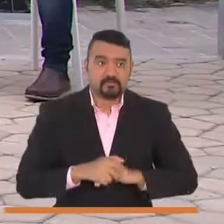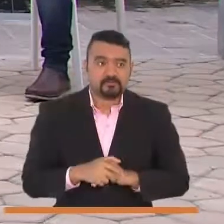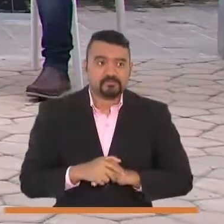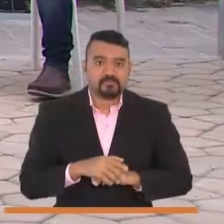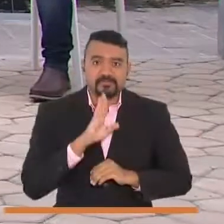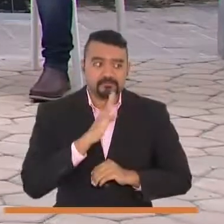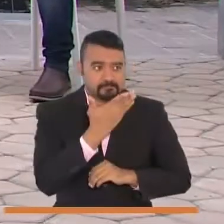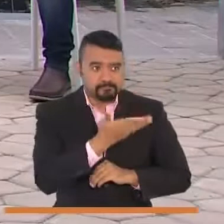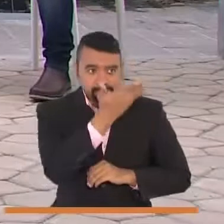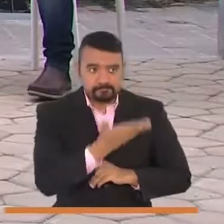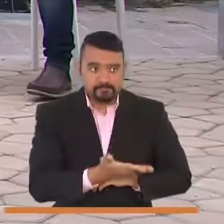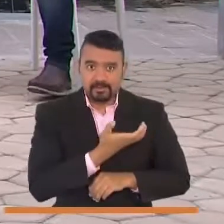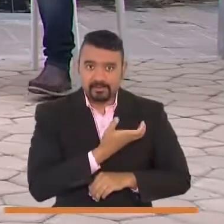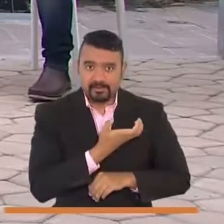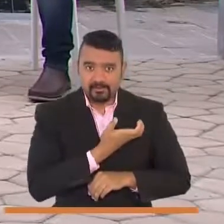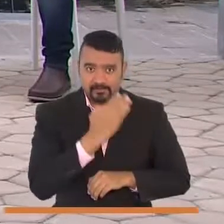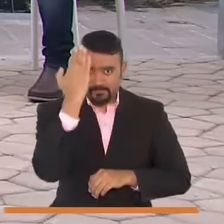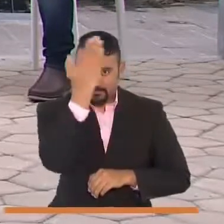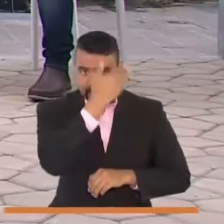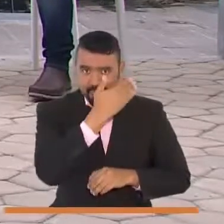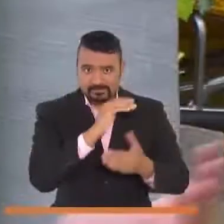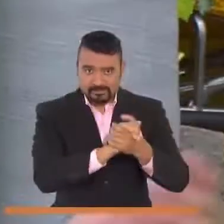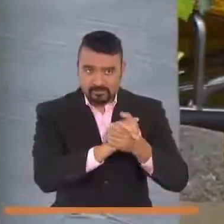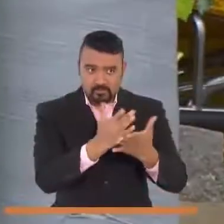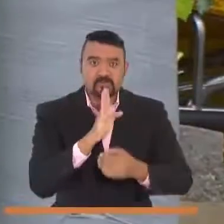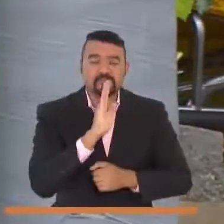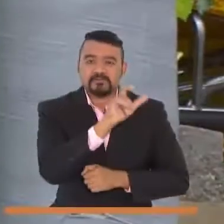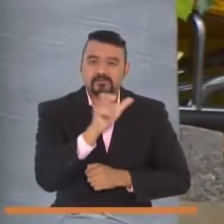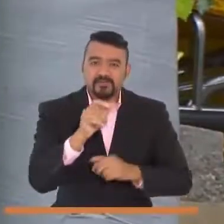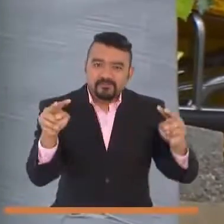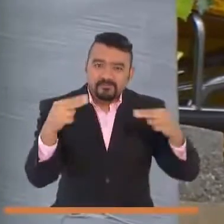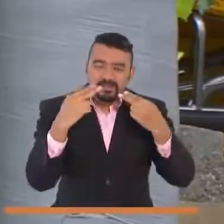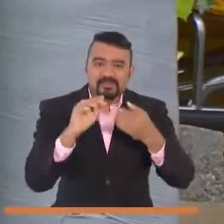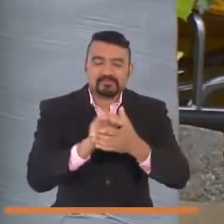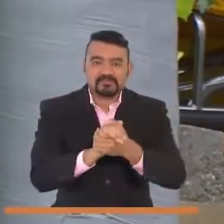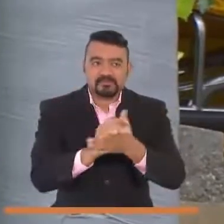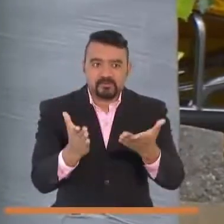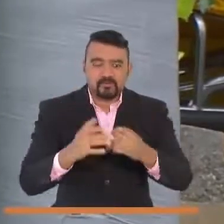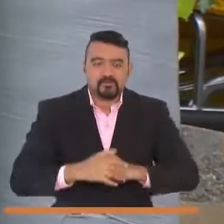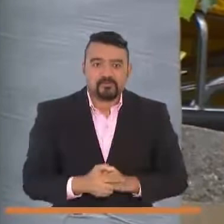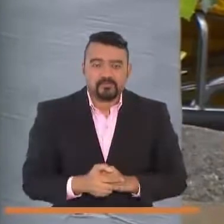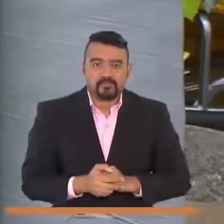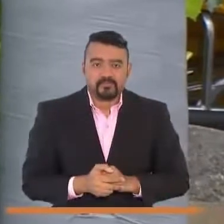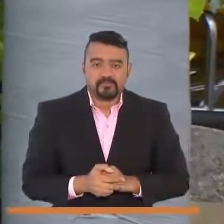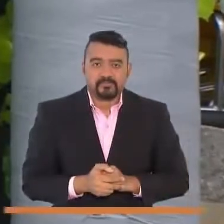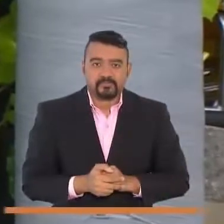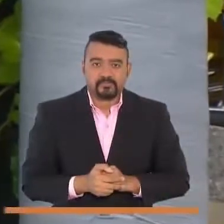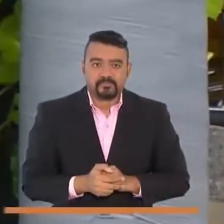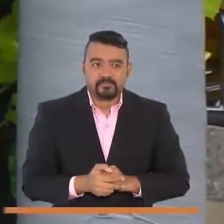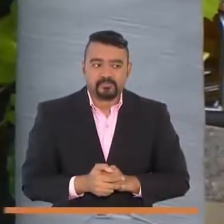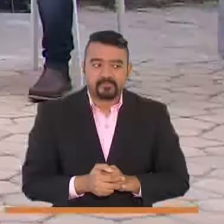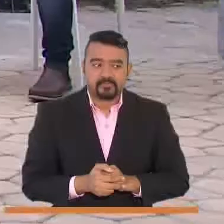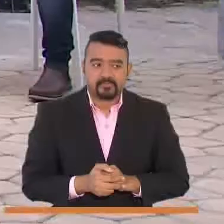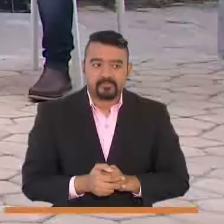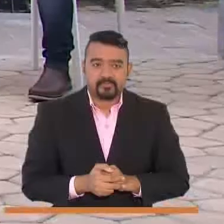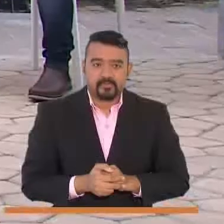al señor alcalde Braulio, a todas las personas que se encuentran conectadas y obviamente también al señor secretario de Obras Públicas.